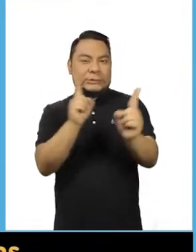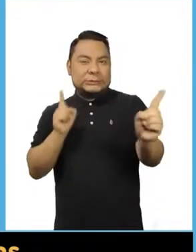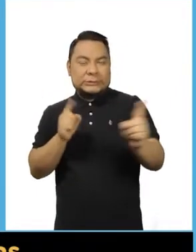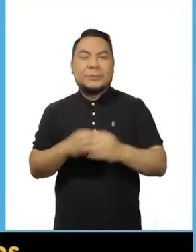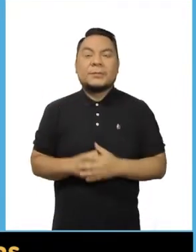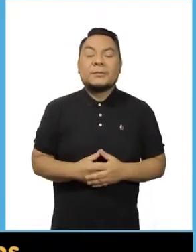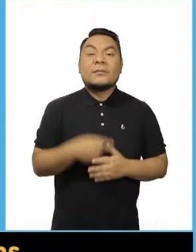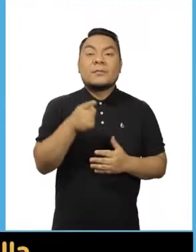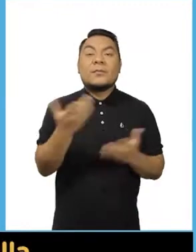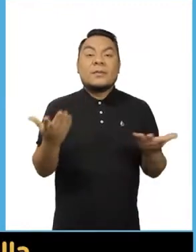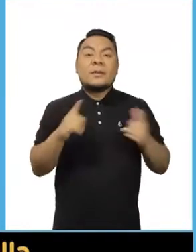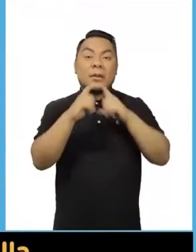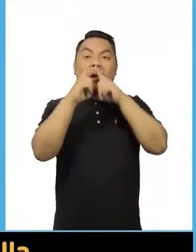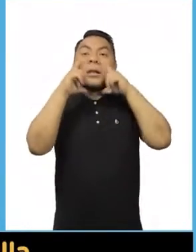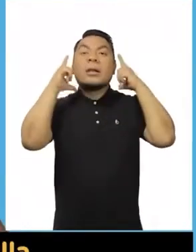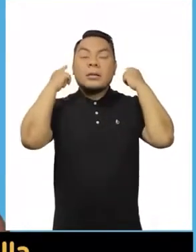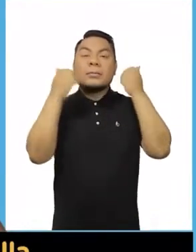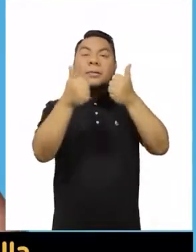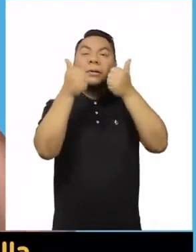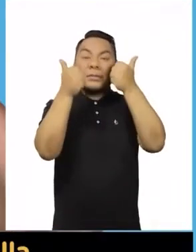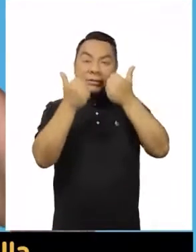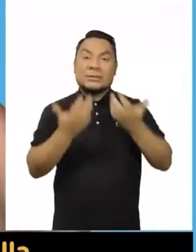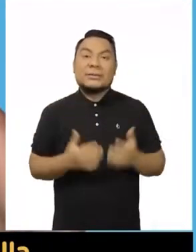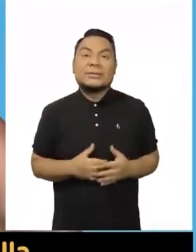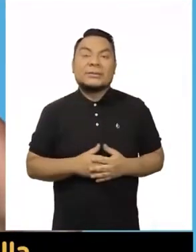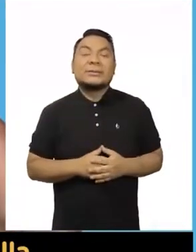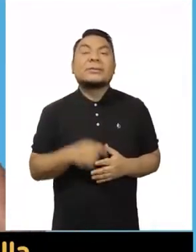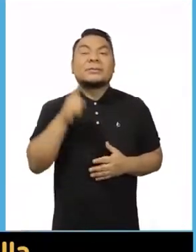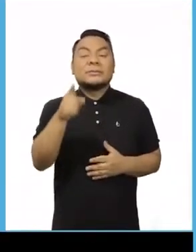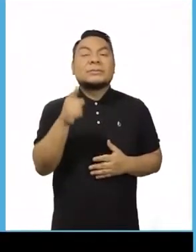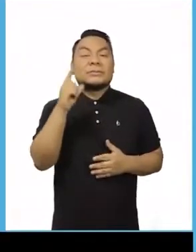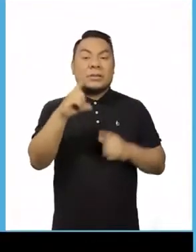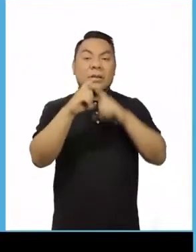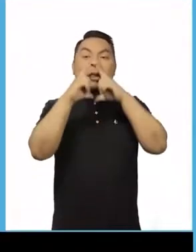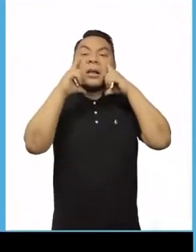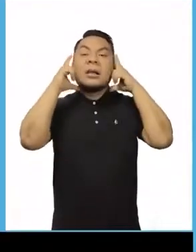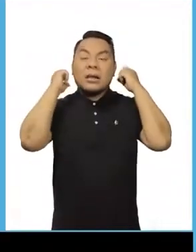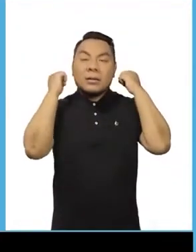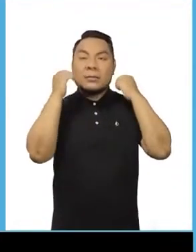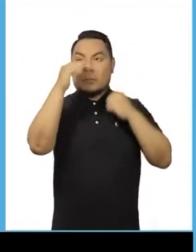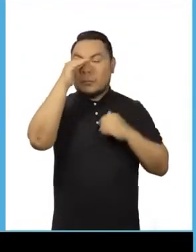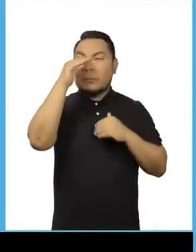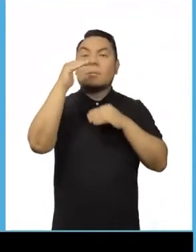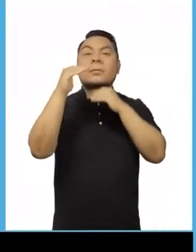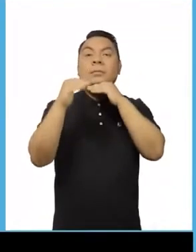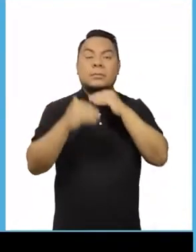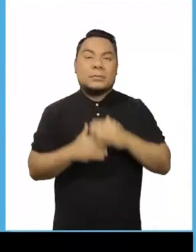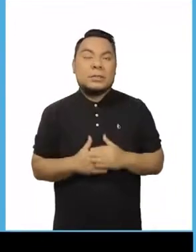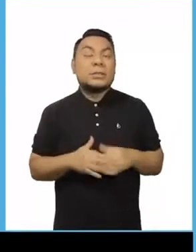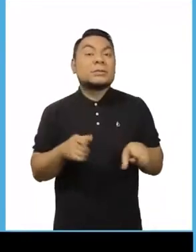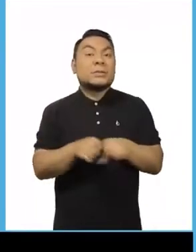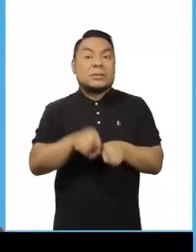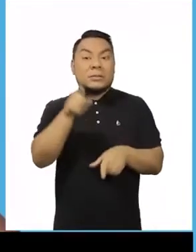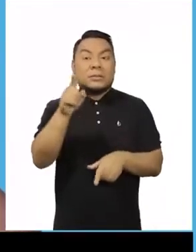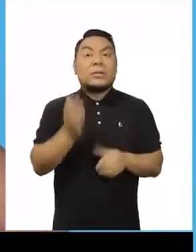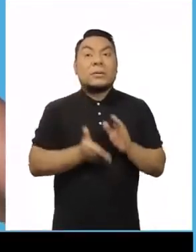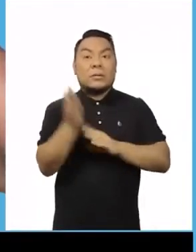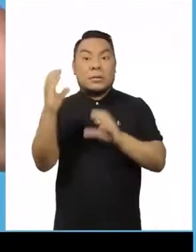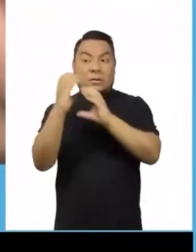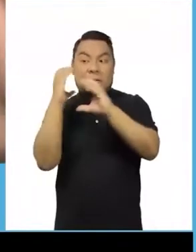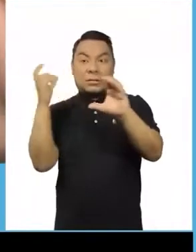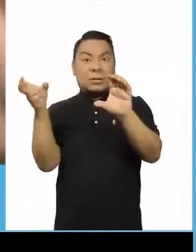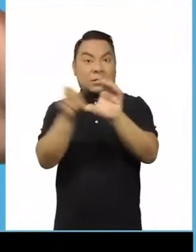demás personas. Colócate correctamente la mascarilla que tape nariz y boca. Y si